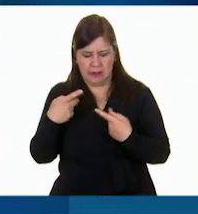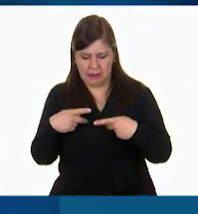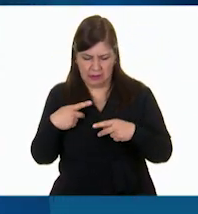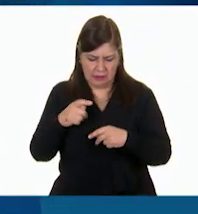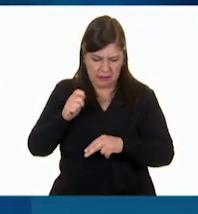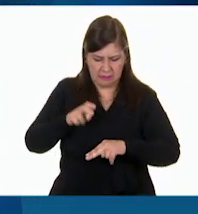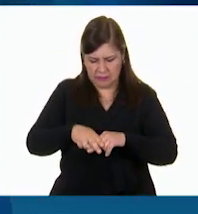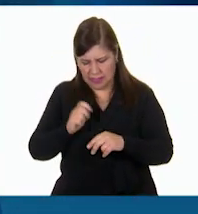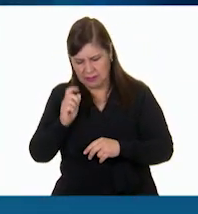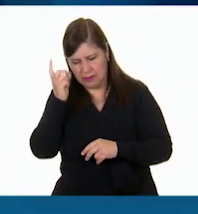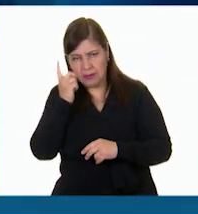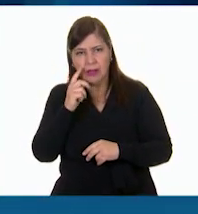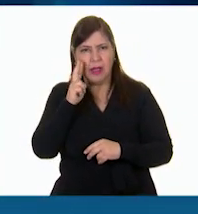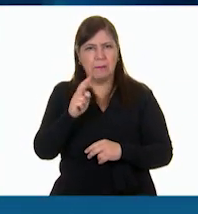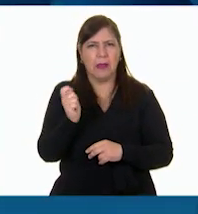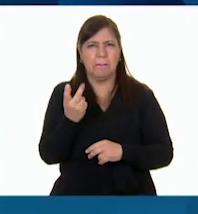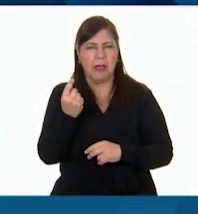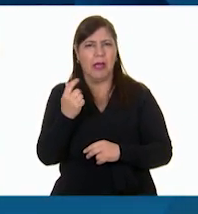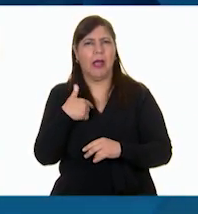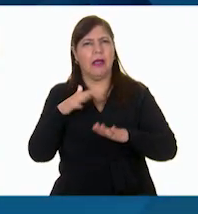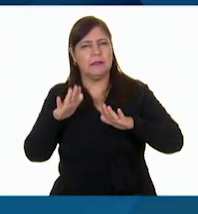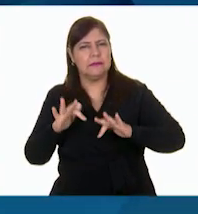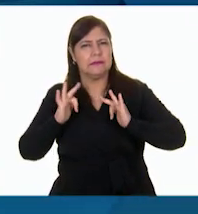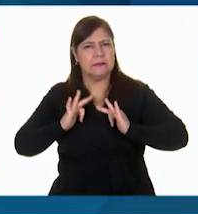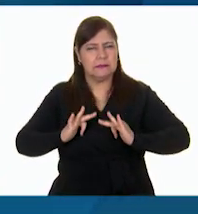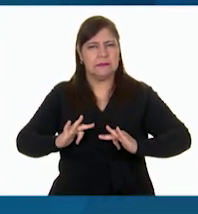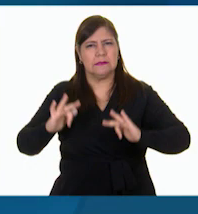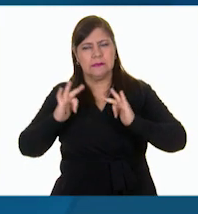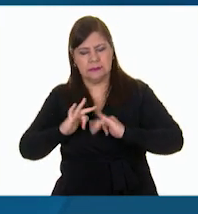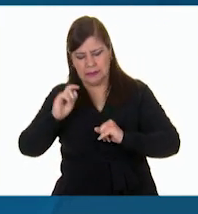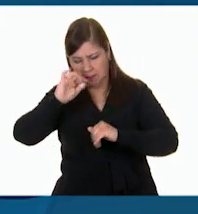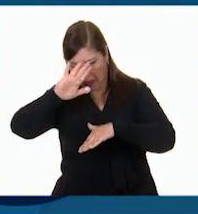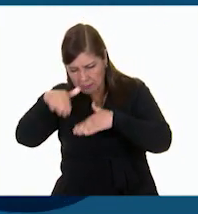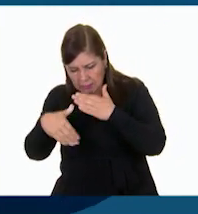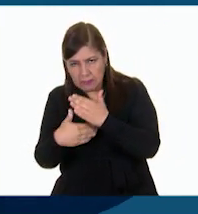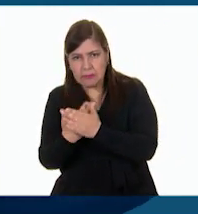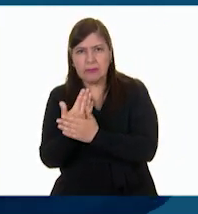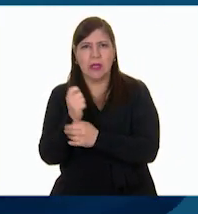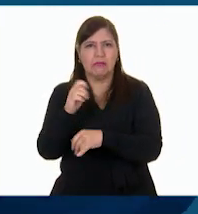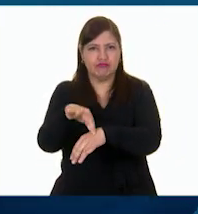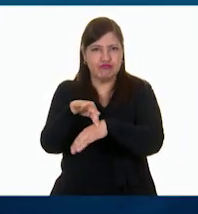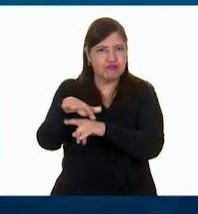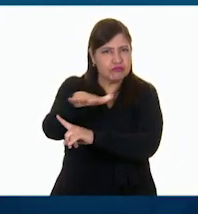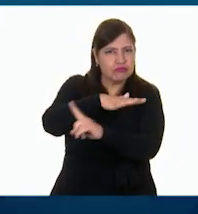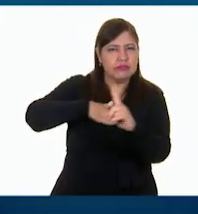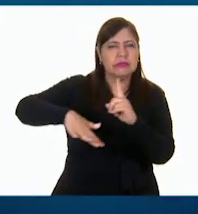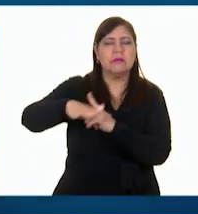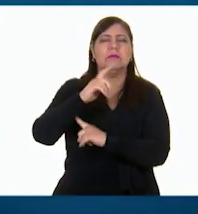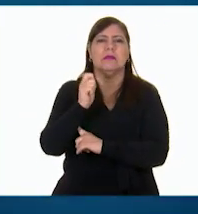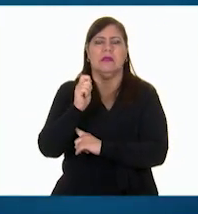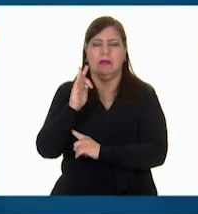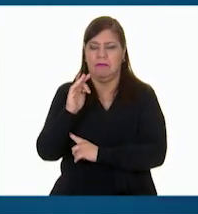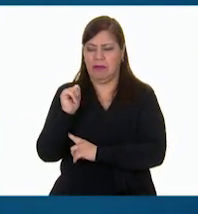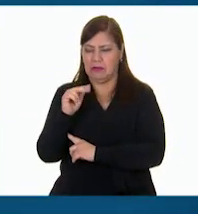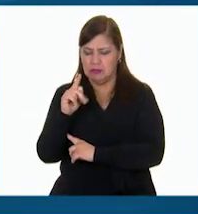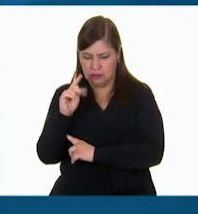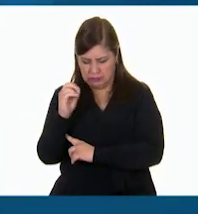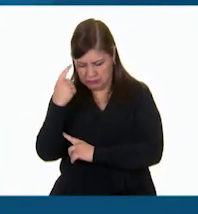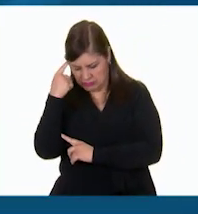inocente respiración del perro afirmaba, tranquila y persuasiva como un amanecer, la realidad del mundo. Fausto pensó en el